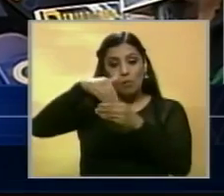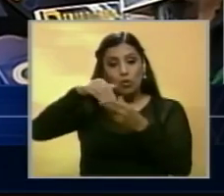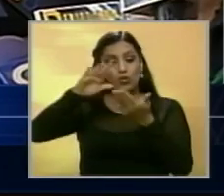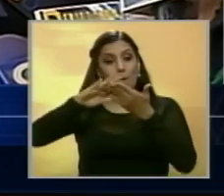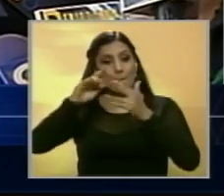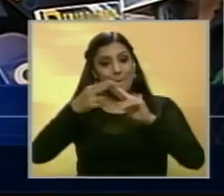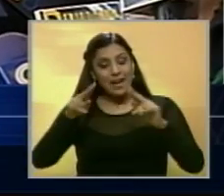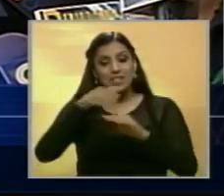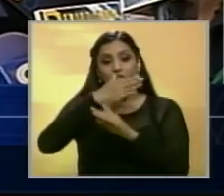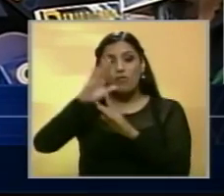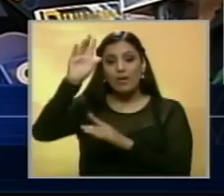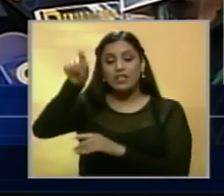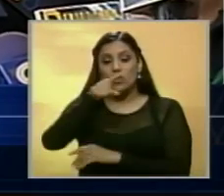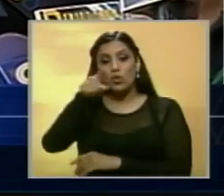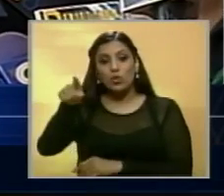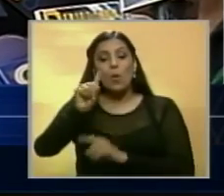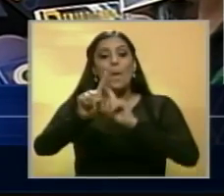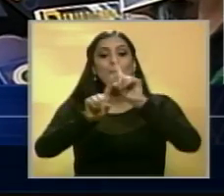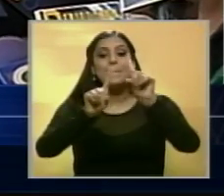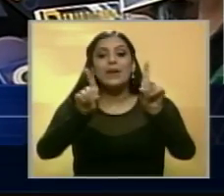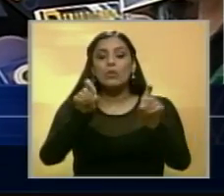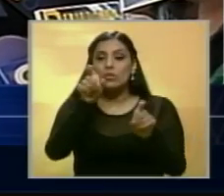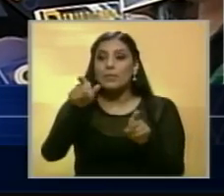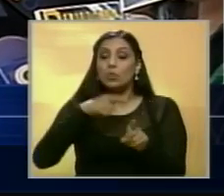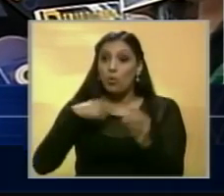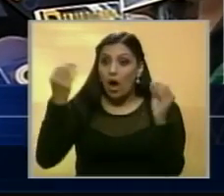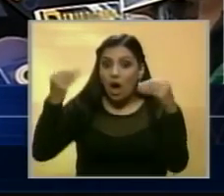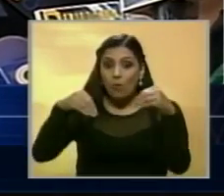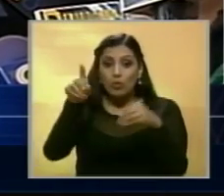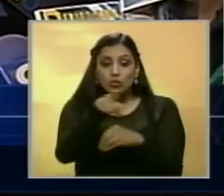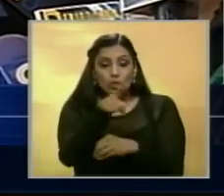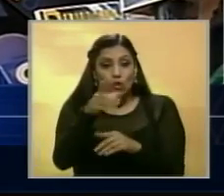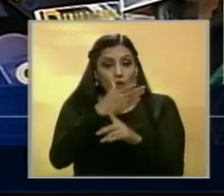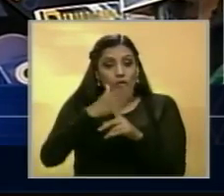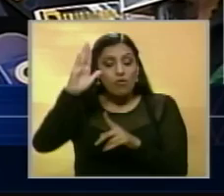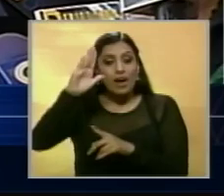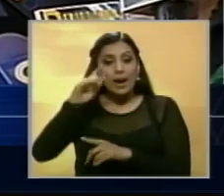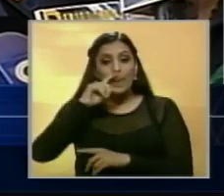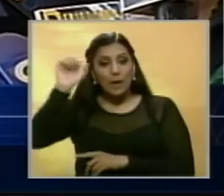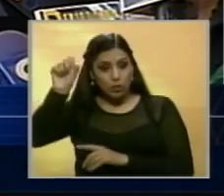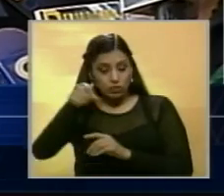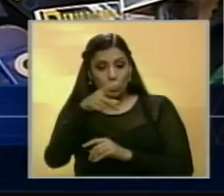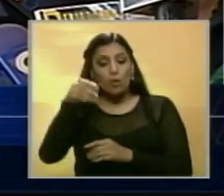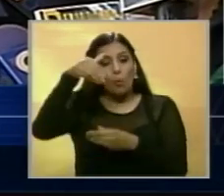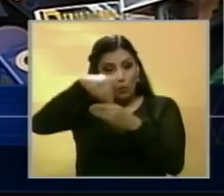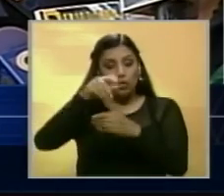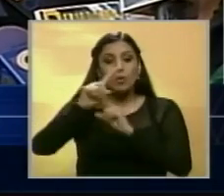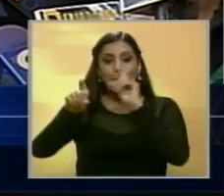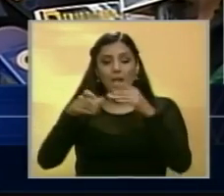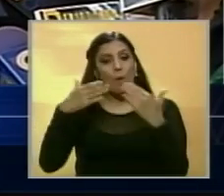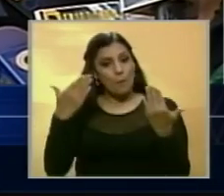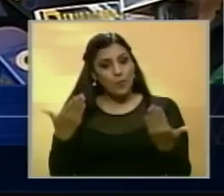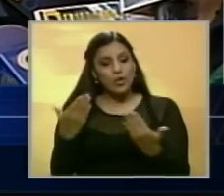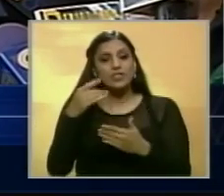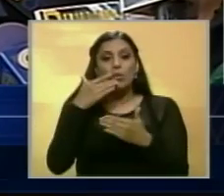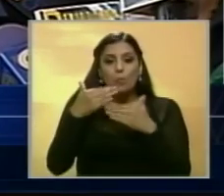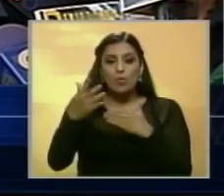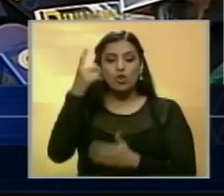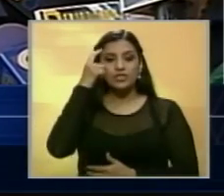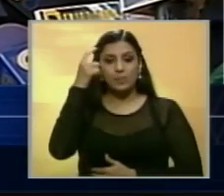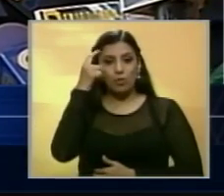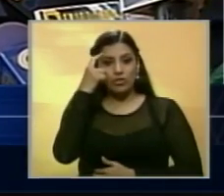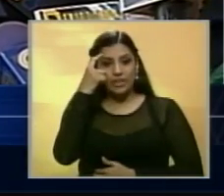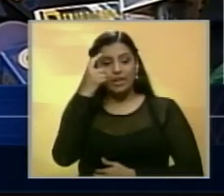referéndum, la paz de preguntarle a cada uno de nosotros cómo lograr el cambio democrático en Venezuela. Y por eso, en los próximos